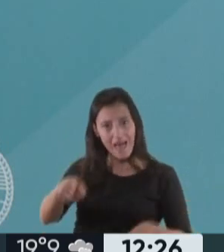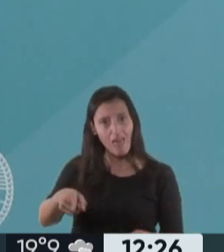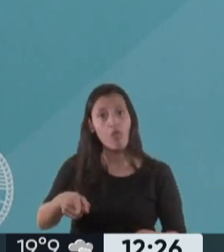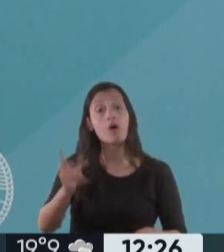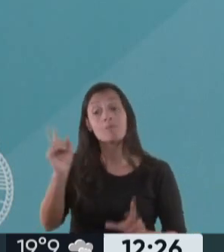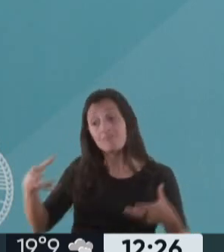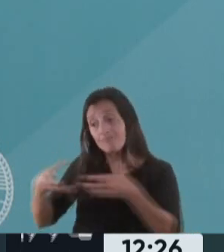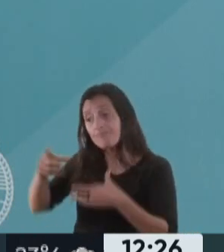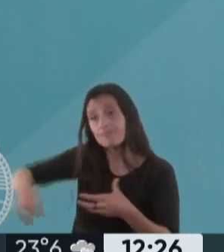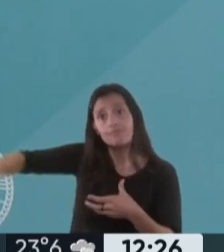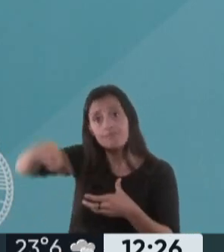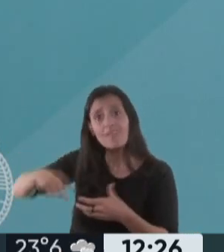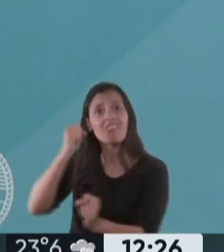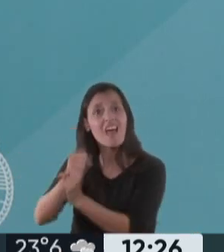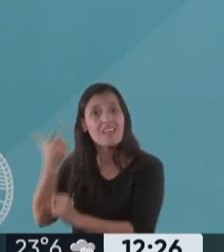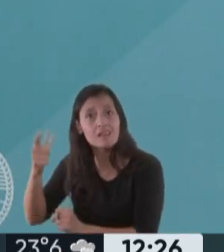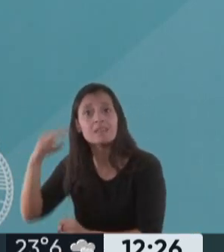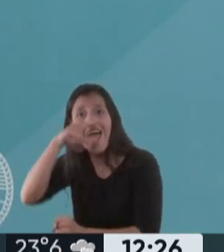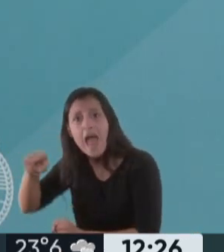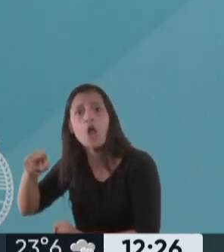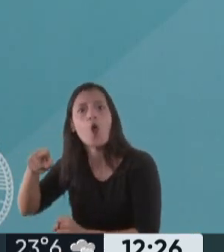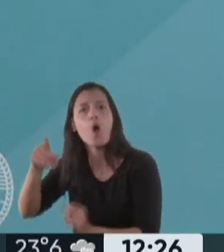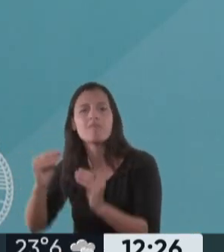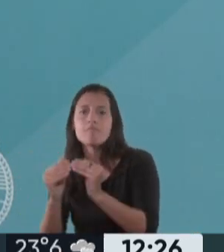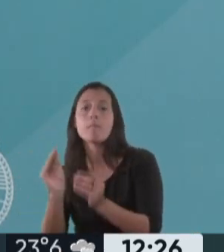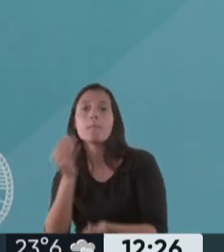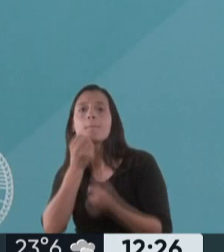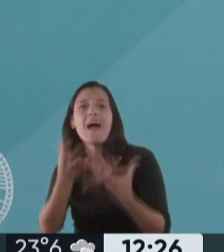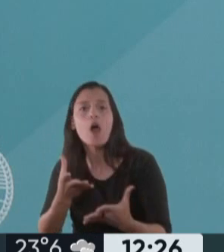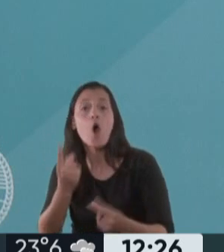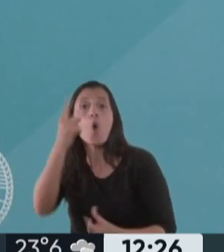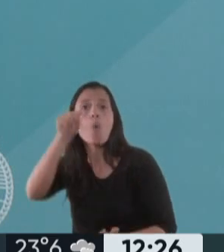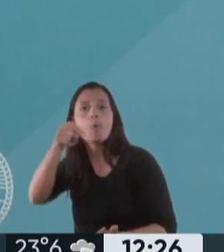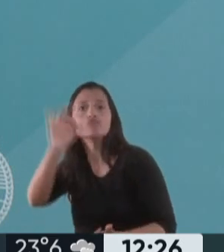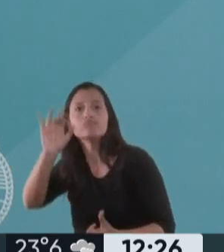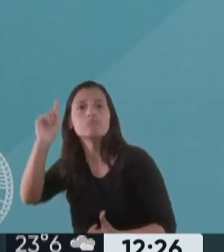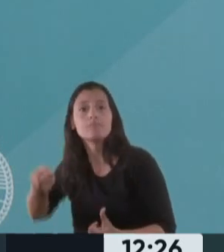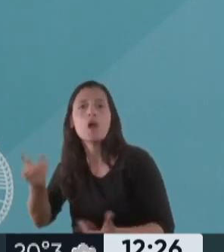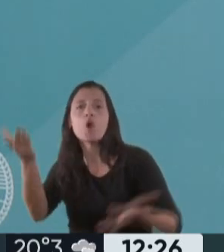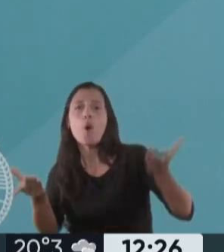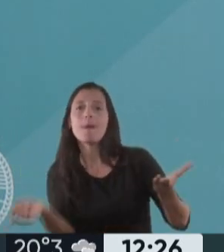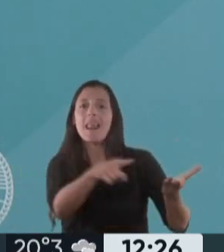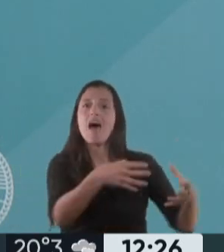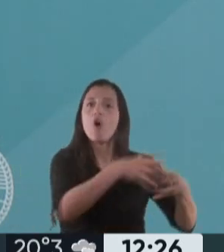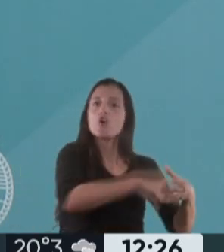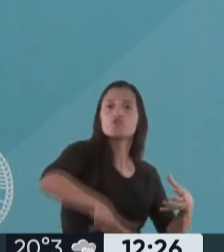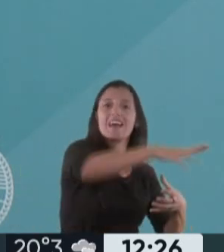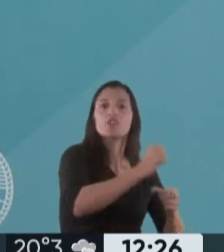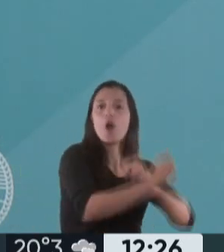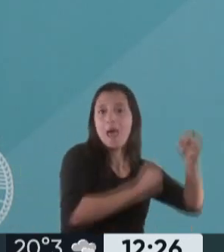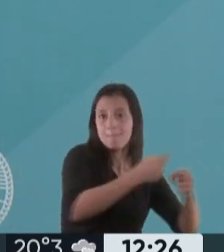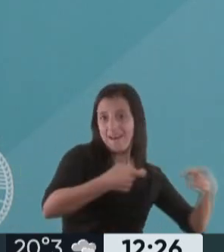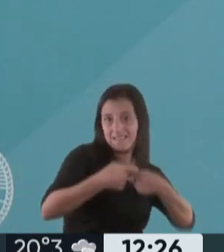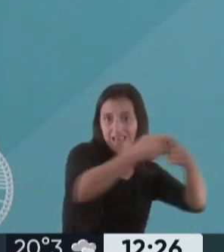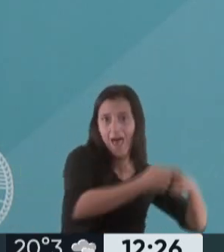el sector asalariado ha ganado 1 punto en el producto respecto del sector empresario. Sabemos que ahí tenemos